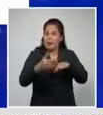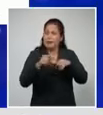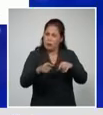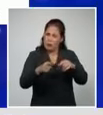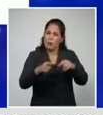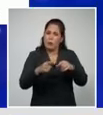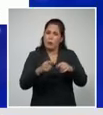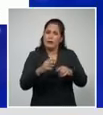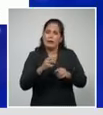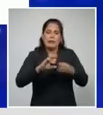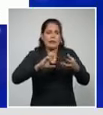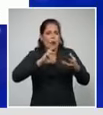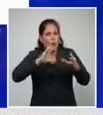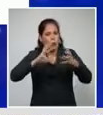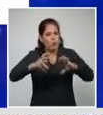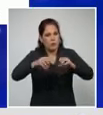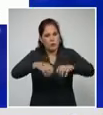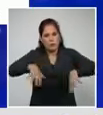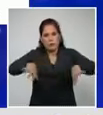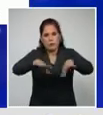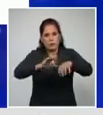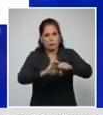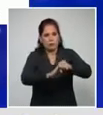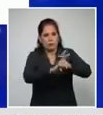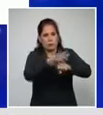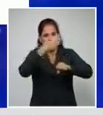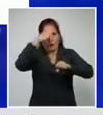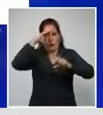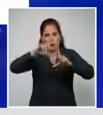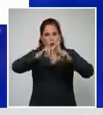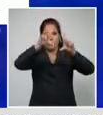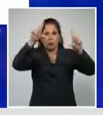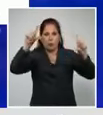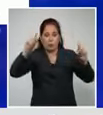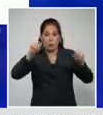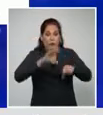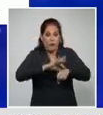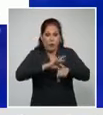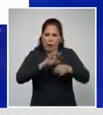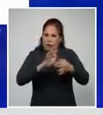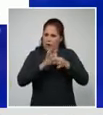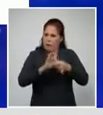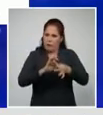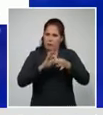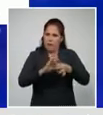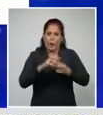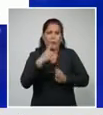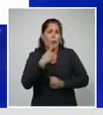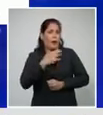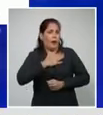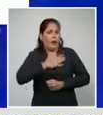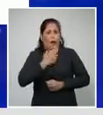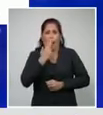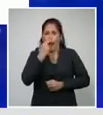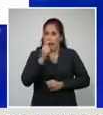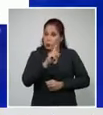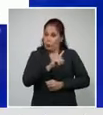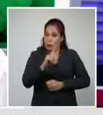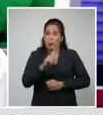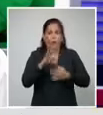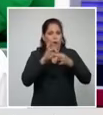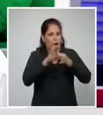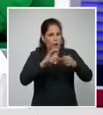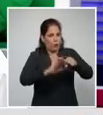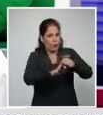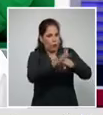lo complejo de la transmisión y lo grave de esta enfermedad en muchos casos. Esta es la situación de